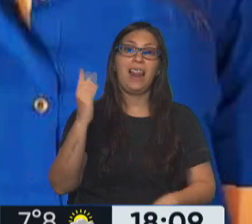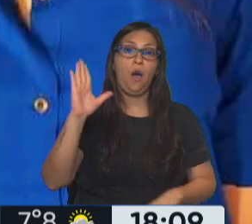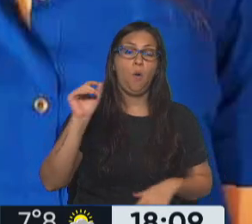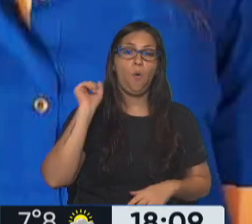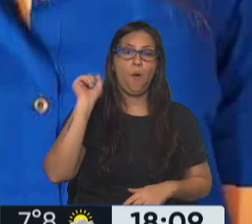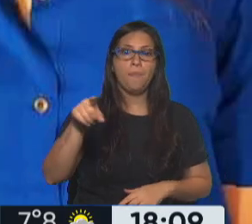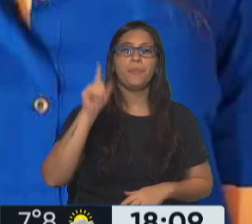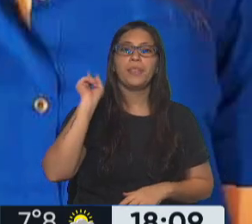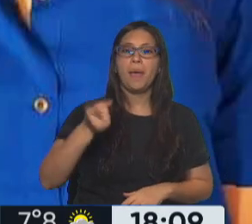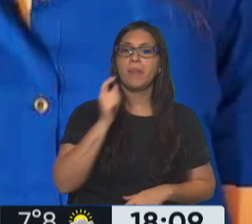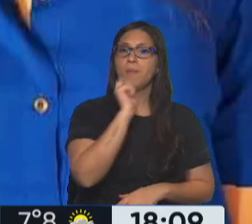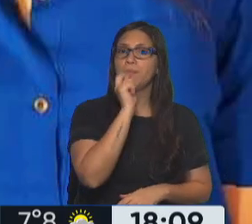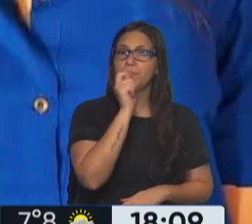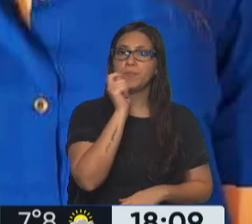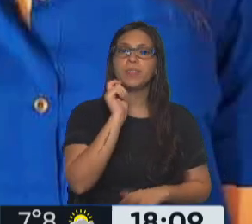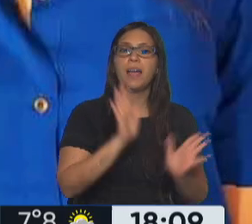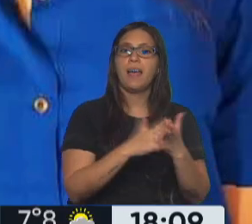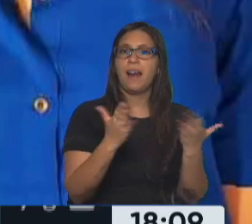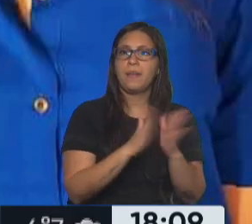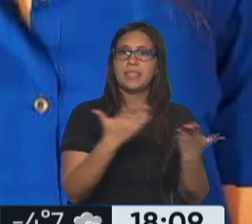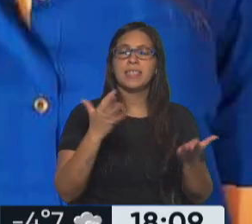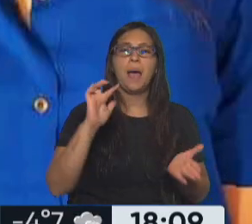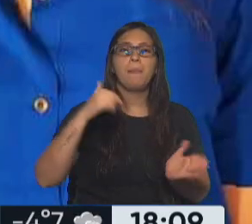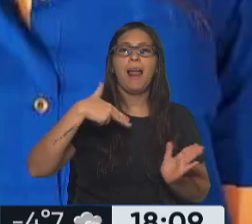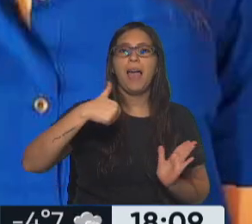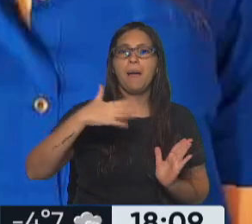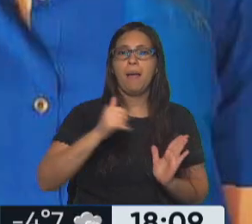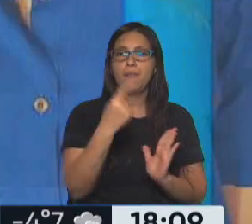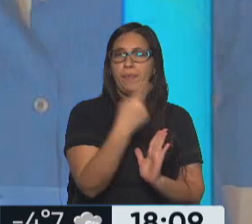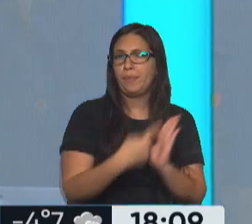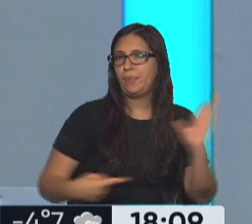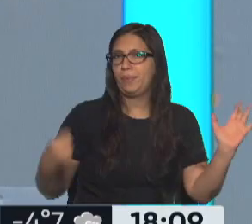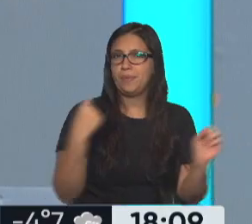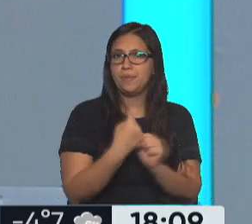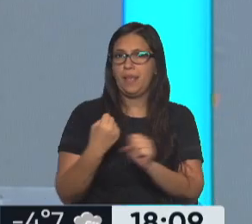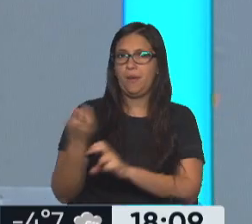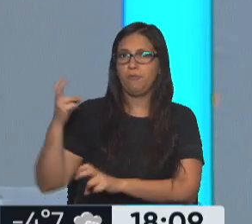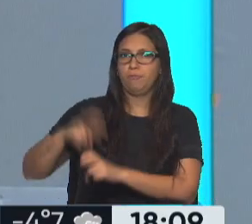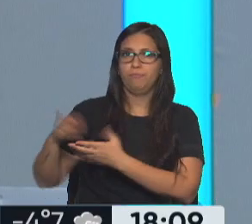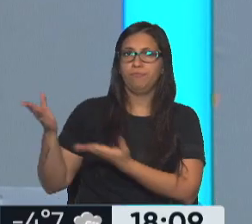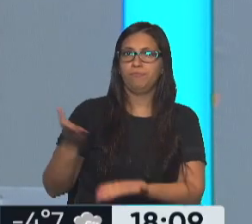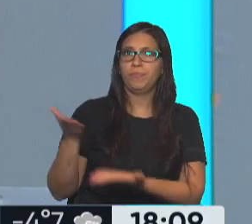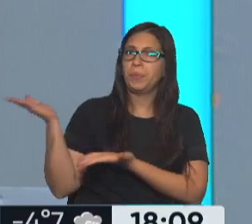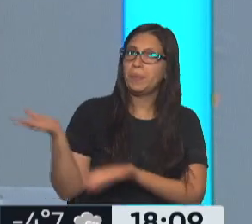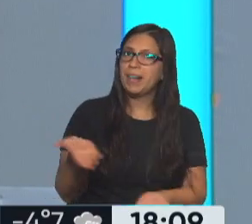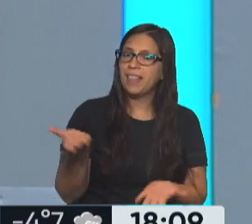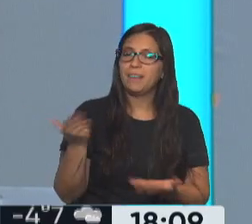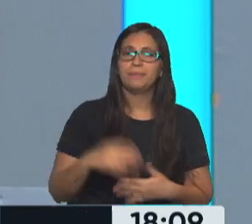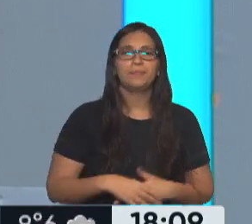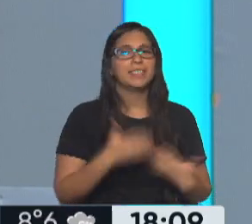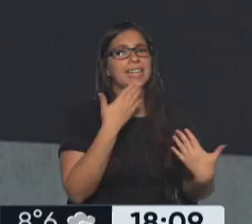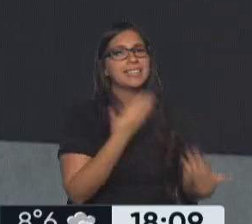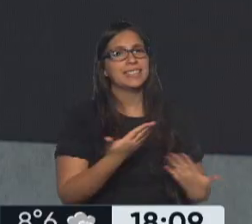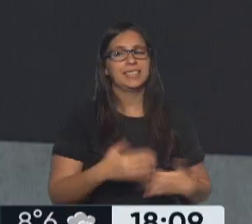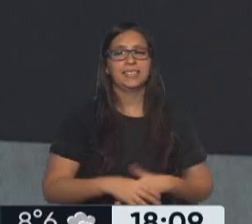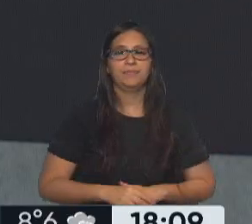la sección Mundo en la revista Panamá, entre otras cuestiones. María Constanza, bienvenida, un placer. Gracias.